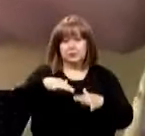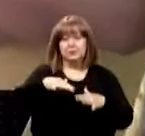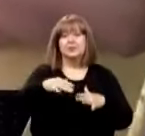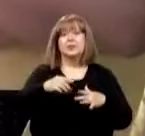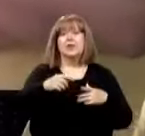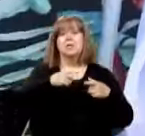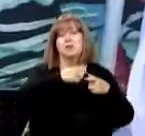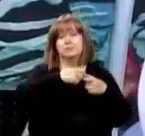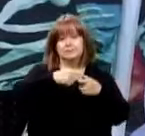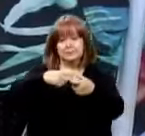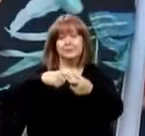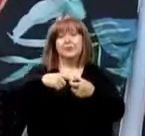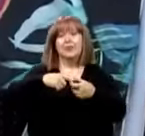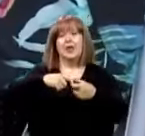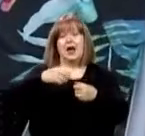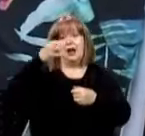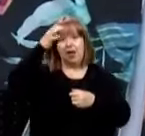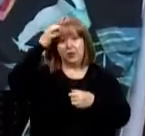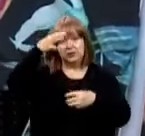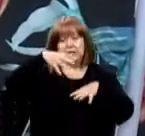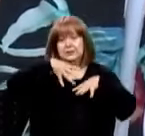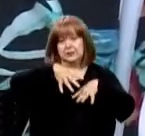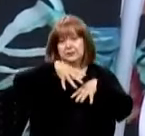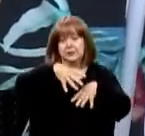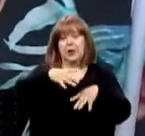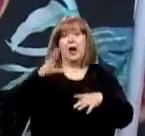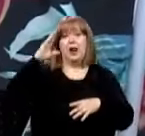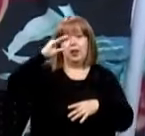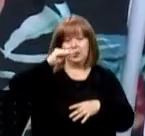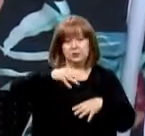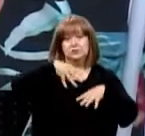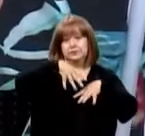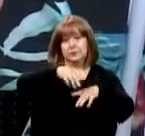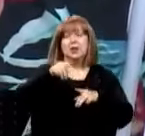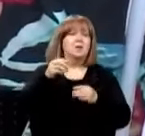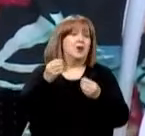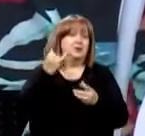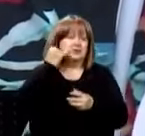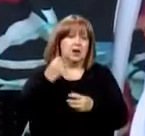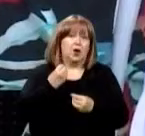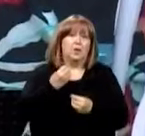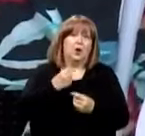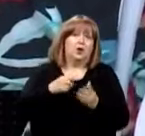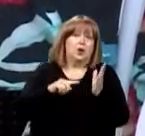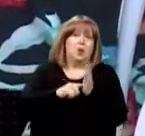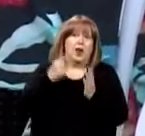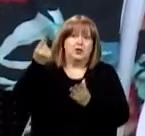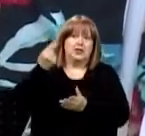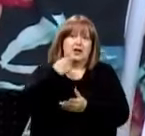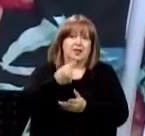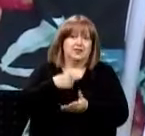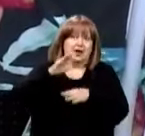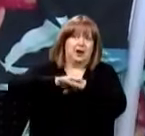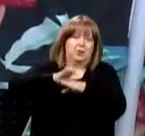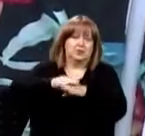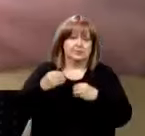esto es problema nacional. Nosotros no podemos viajar a Buenos Aires a plantearle allá a la Casa de Gobierno, al presidente, los problemas que tenemos.